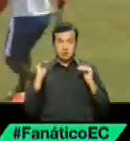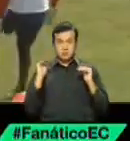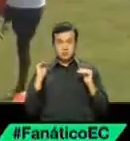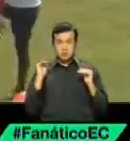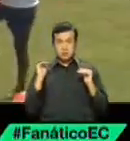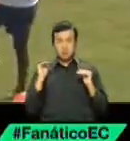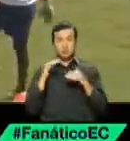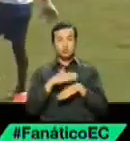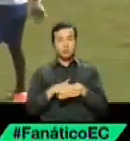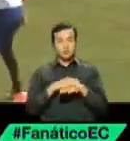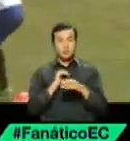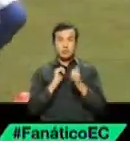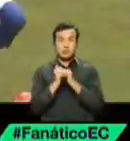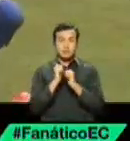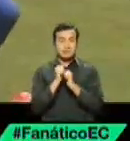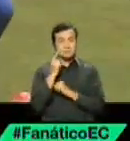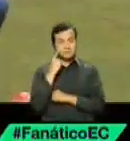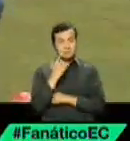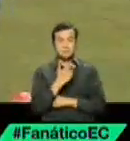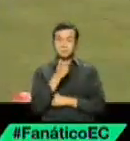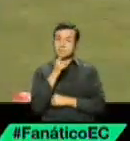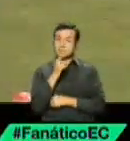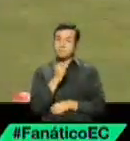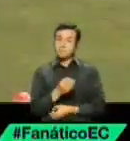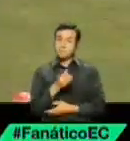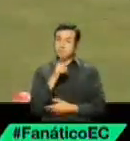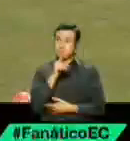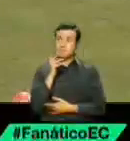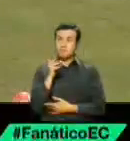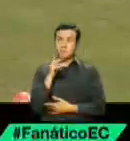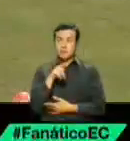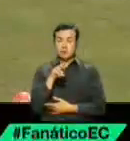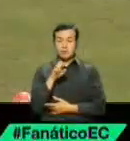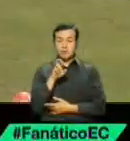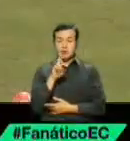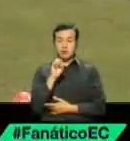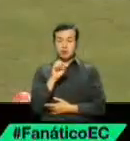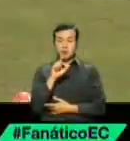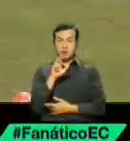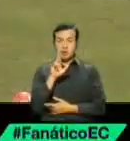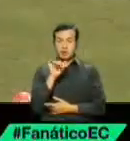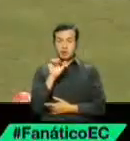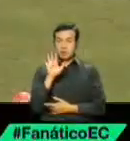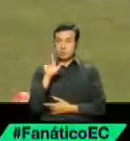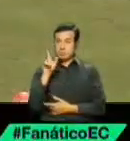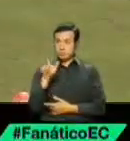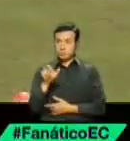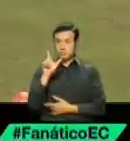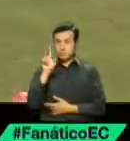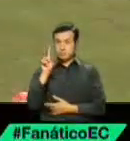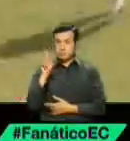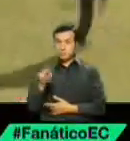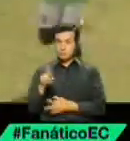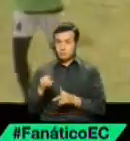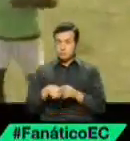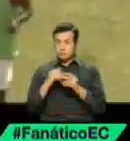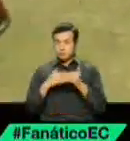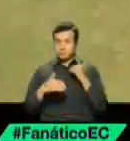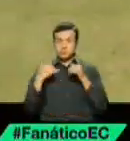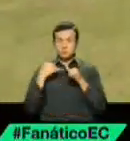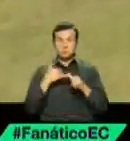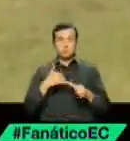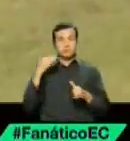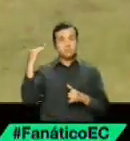la Sudamericana. Vamos a escuchar la palabra a continuación de Pedro Larrea, uno de los volantes que llegó ya iniciado la temporada procedente del Club